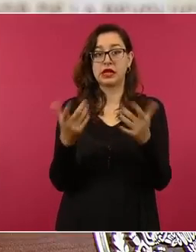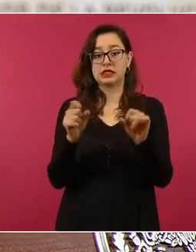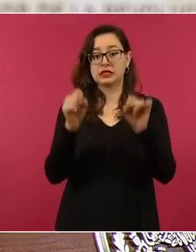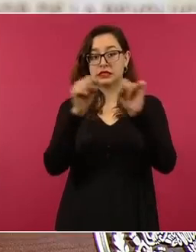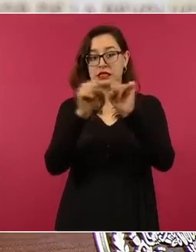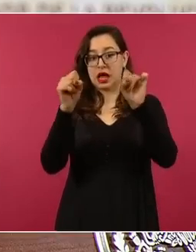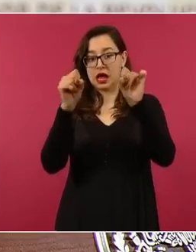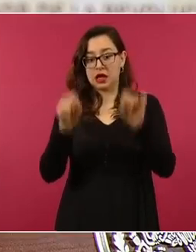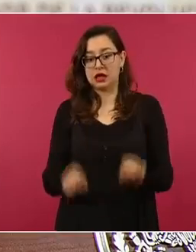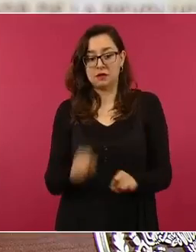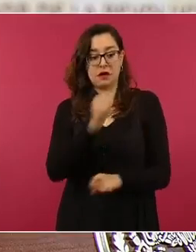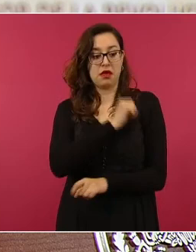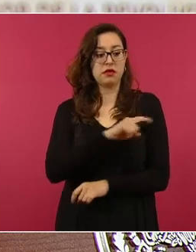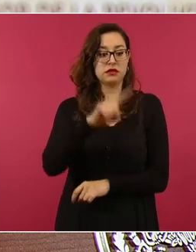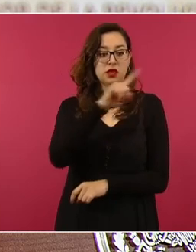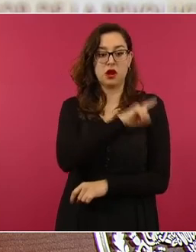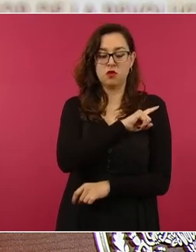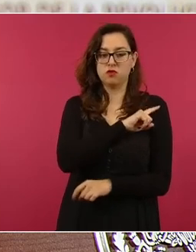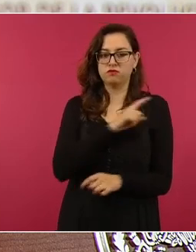con